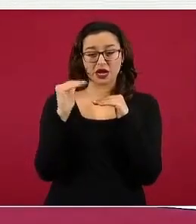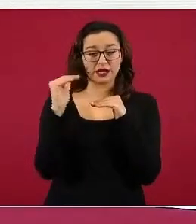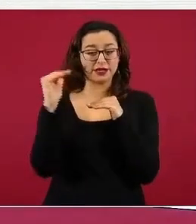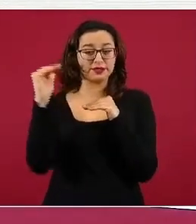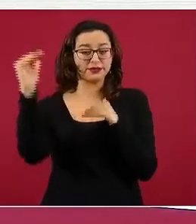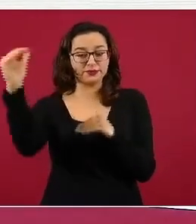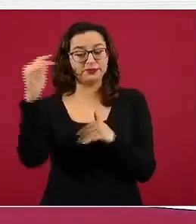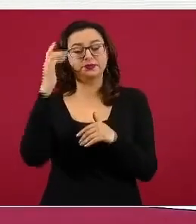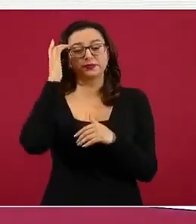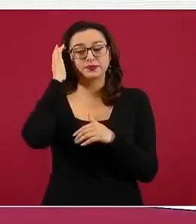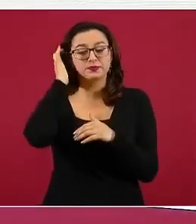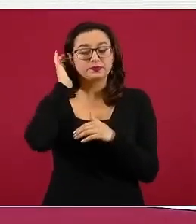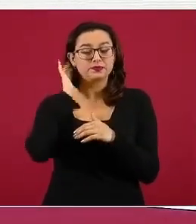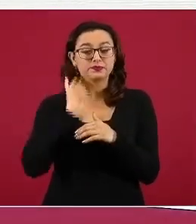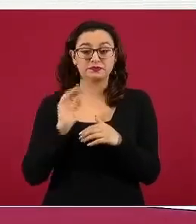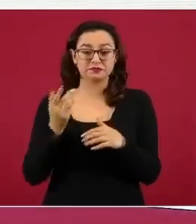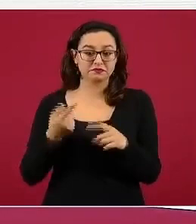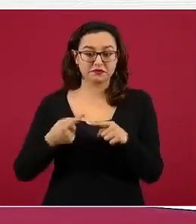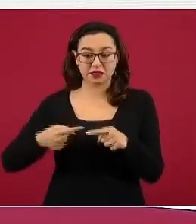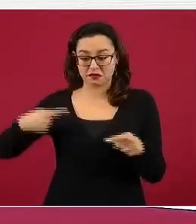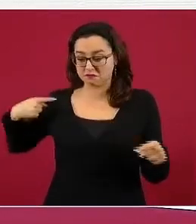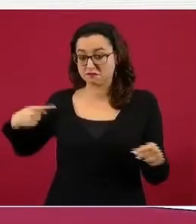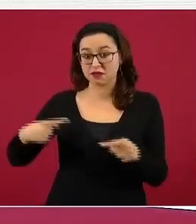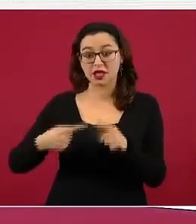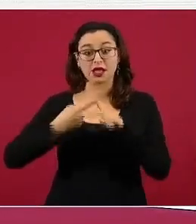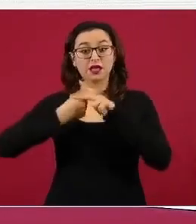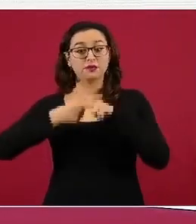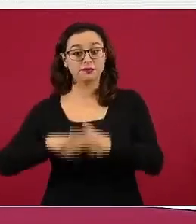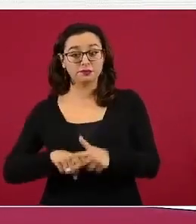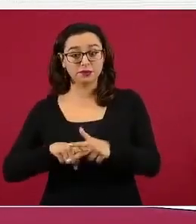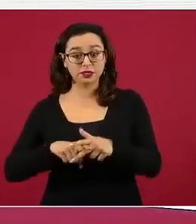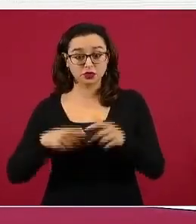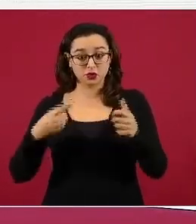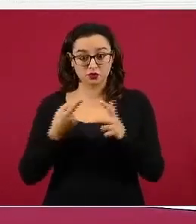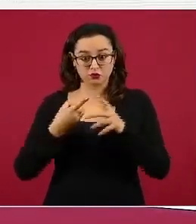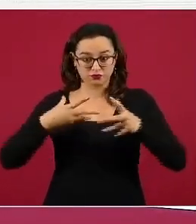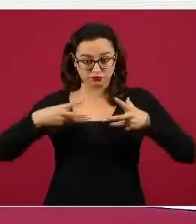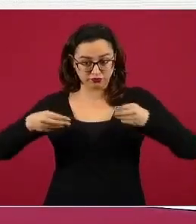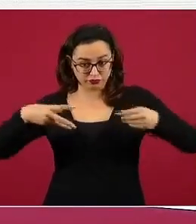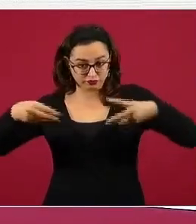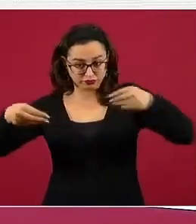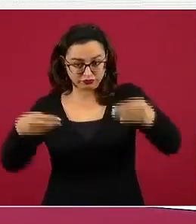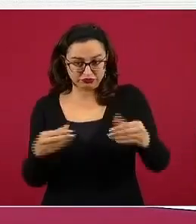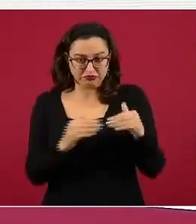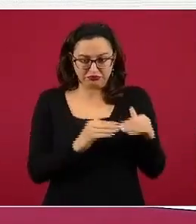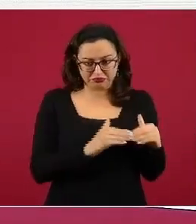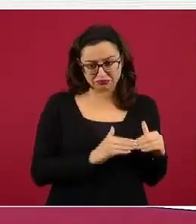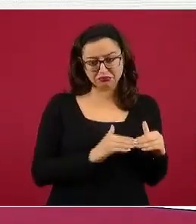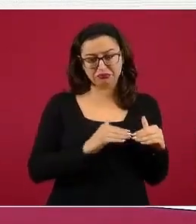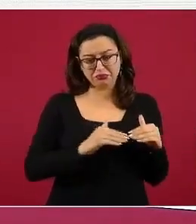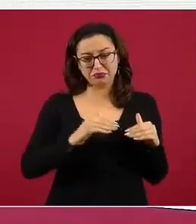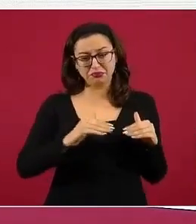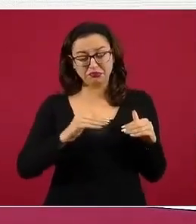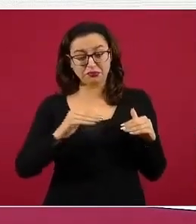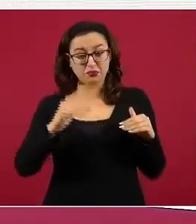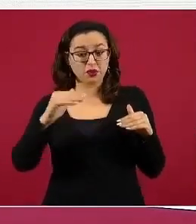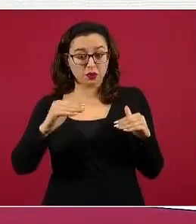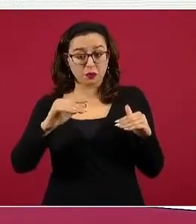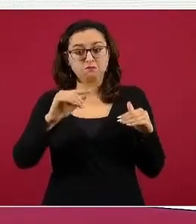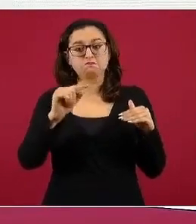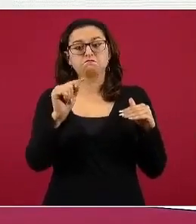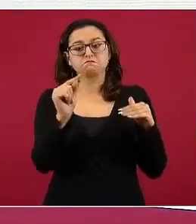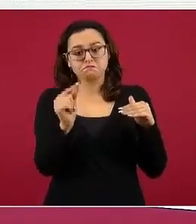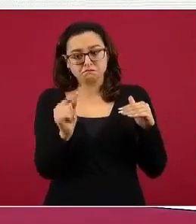estado con un ascenso continuo, casi desde que inició la epidemia, había tenido un pequeño descenso, pero desde la